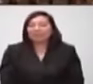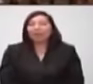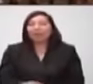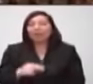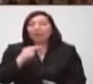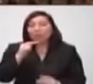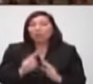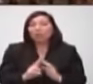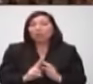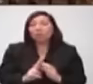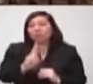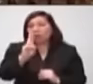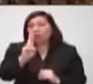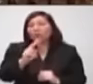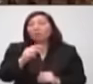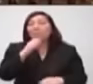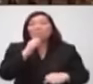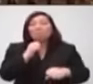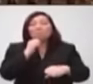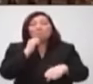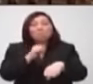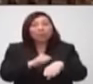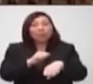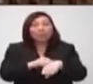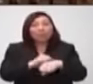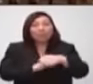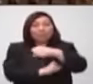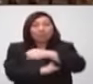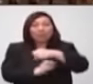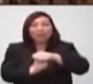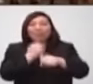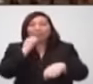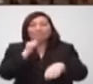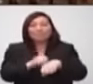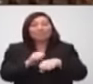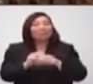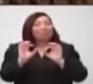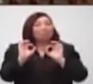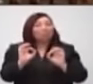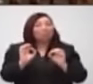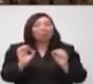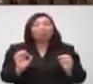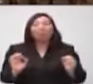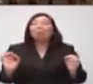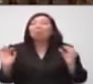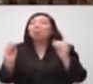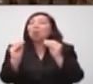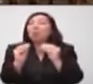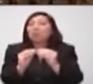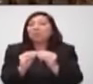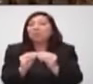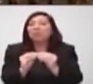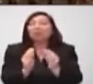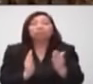norte, hasta Puente de Piedra. Entonces, esos corredores están perfectamente articulados y luego con